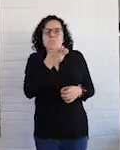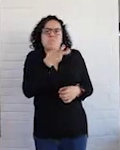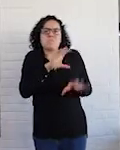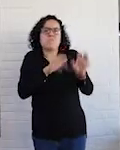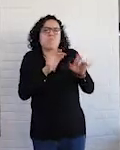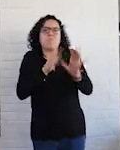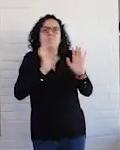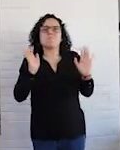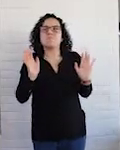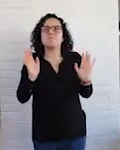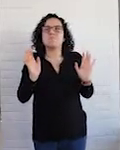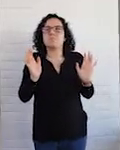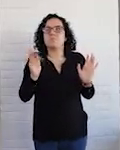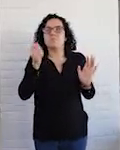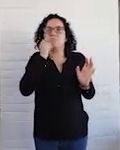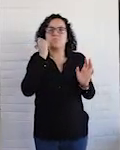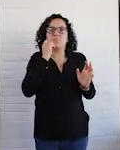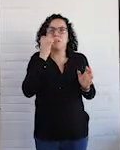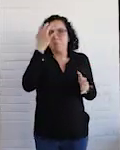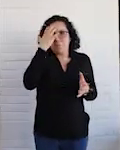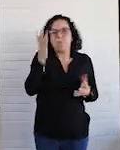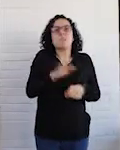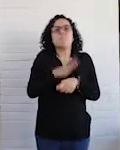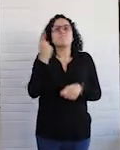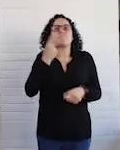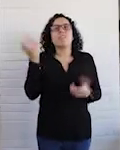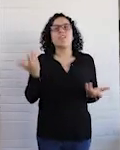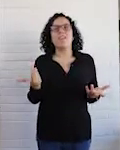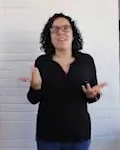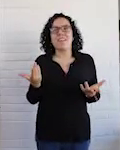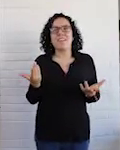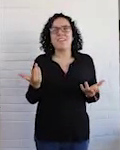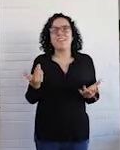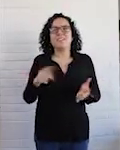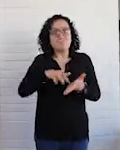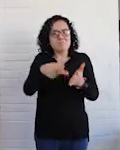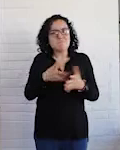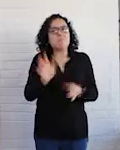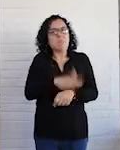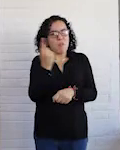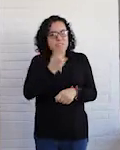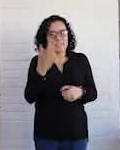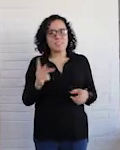¡Es una máquina! ¿Por qué andan sintiendo cosas? Ahí están los ingenieros diciendo, ¿qué les pasa?